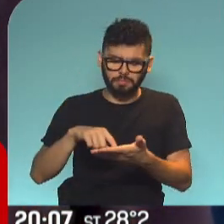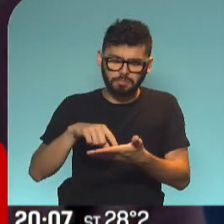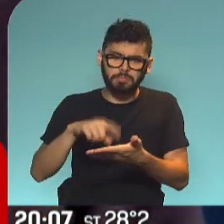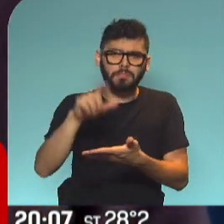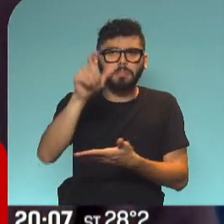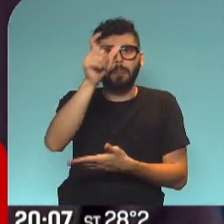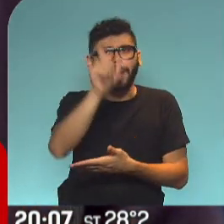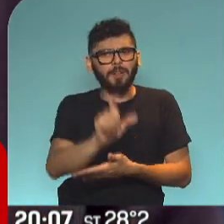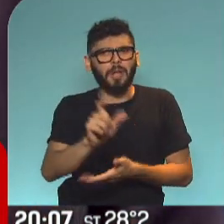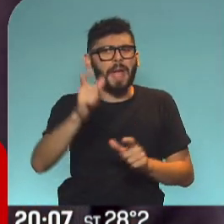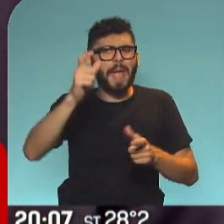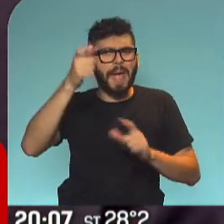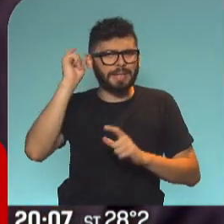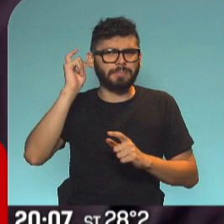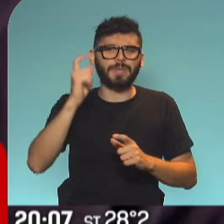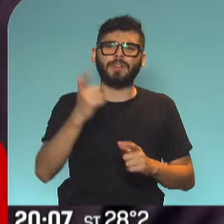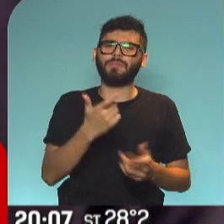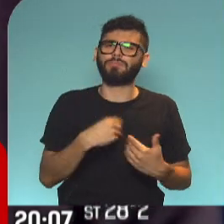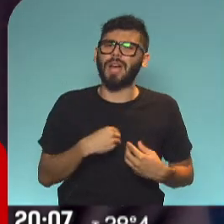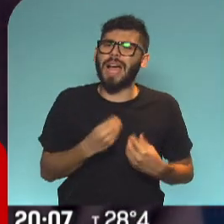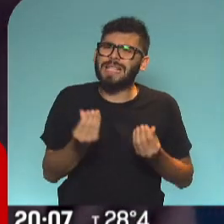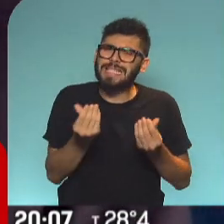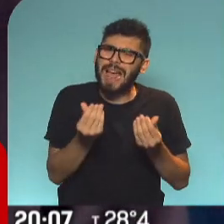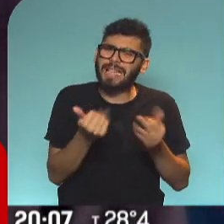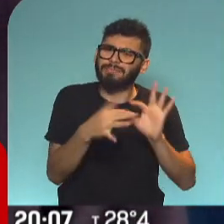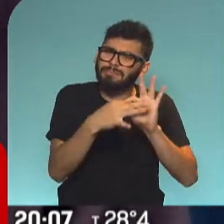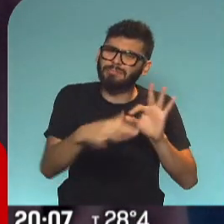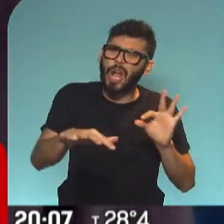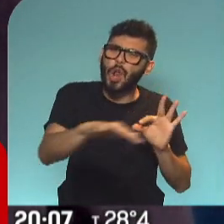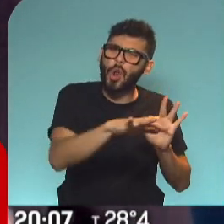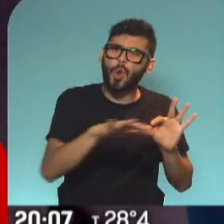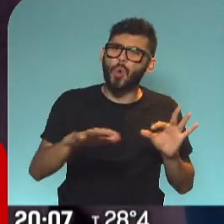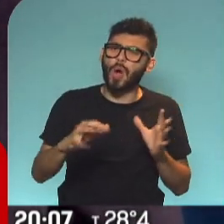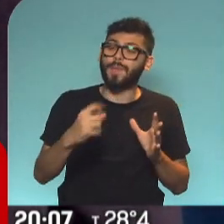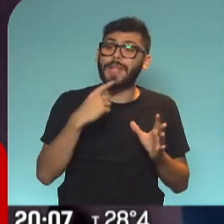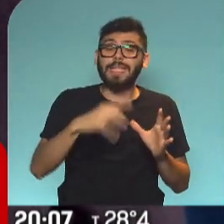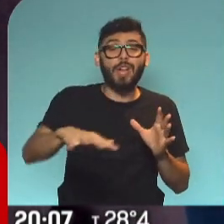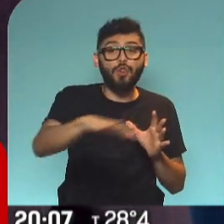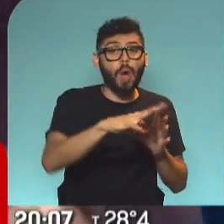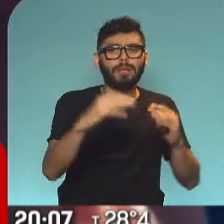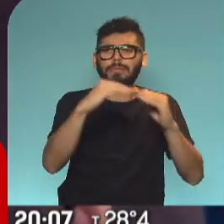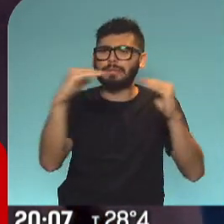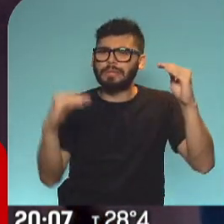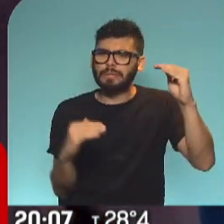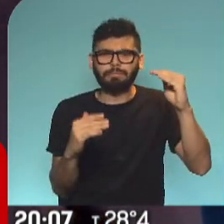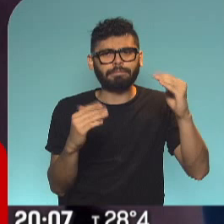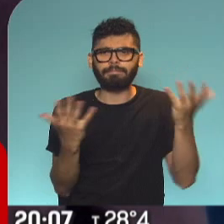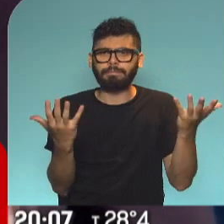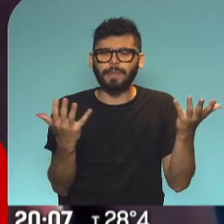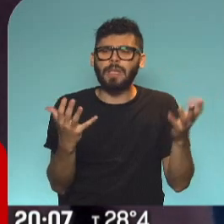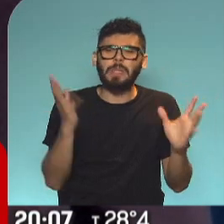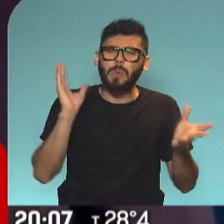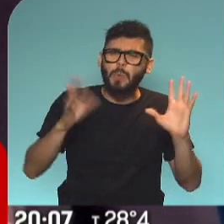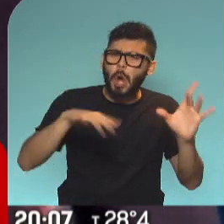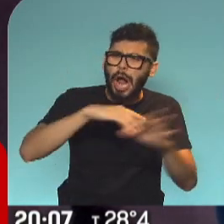y sensibilidad en la región. Dijo que la región es una región atravesada por la inequidad, la violencia y el endeudamiento,